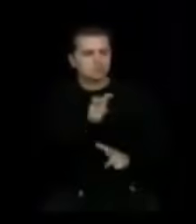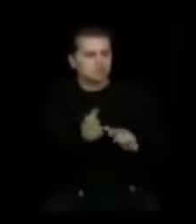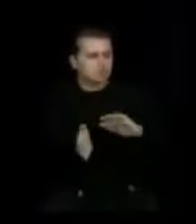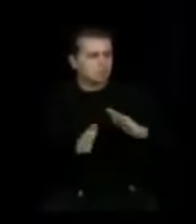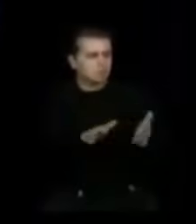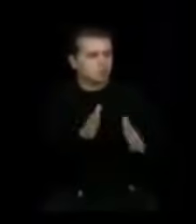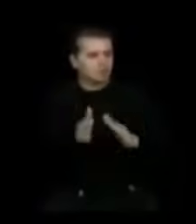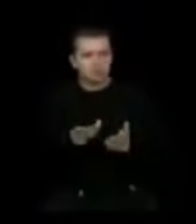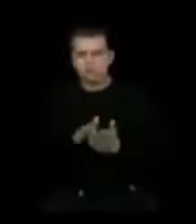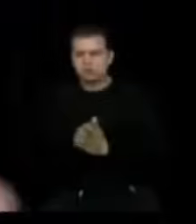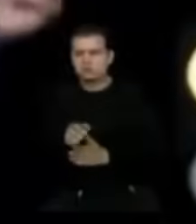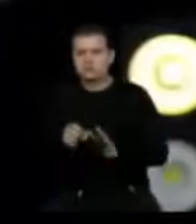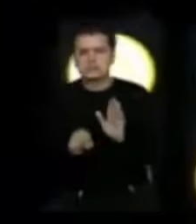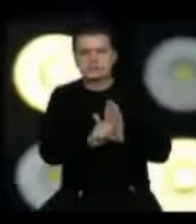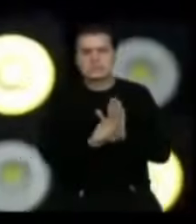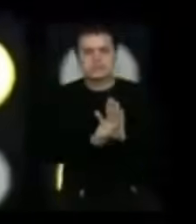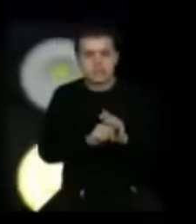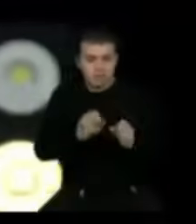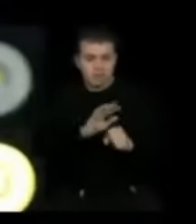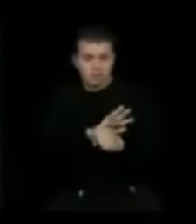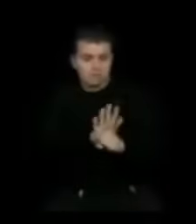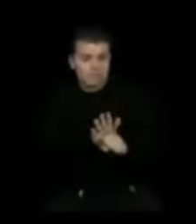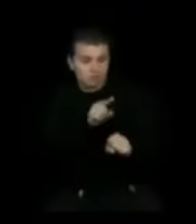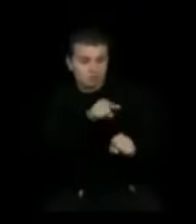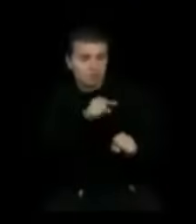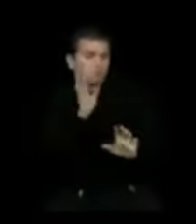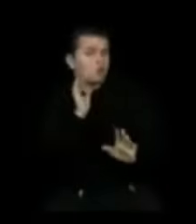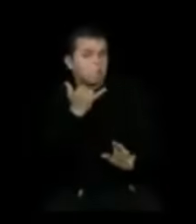muriendo. Señales de que había un virus.